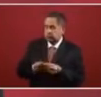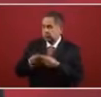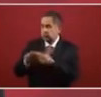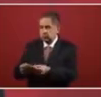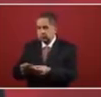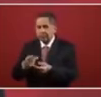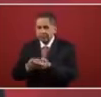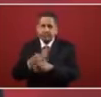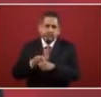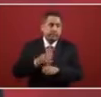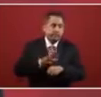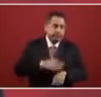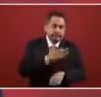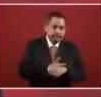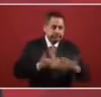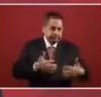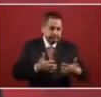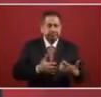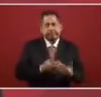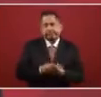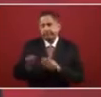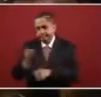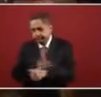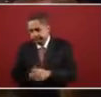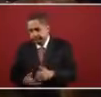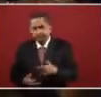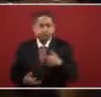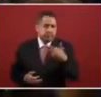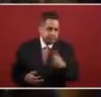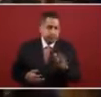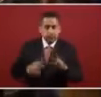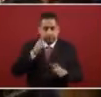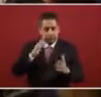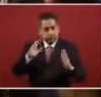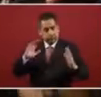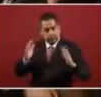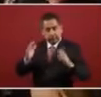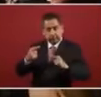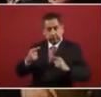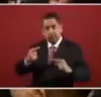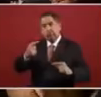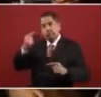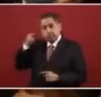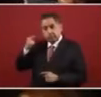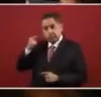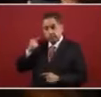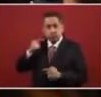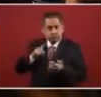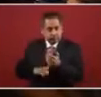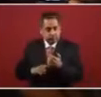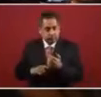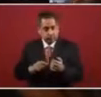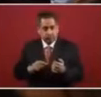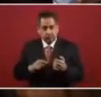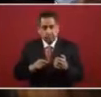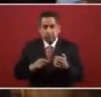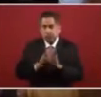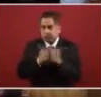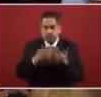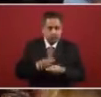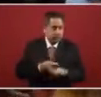sí podemos decir que si comparamos este ciclo escolar y la entrega de los libros de texto de este año con los años